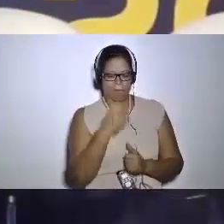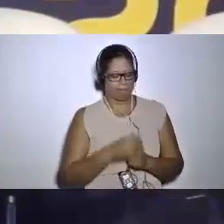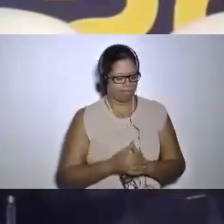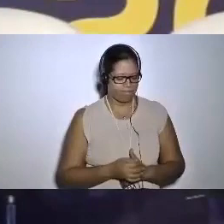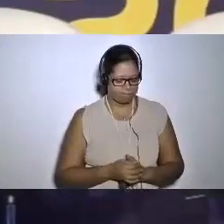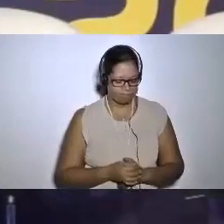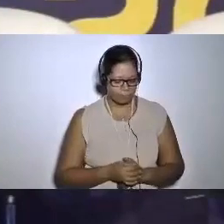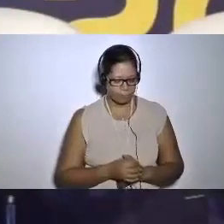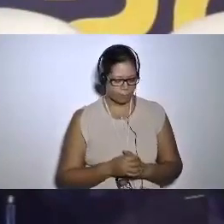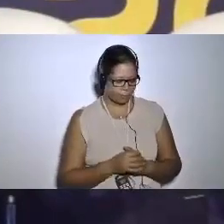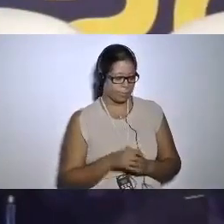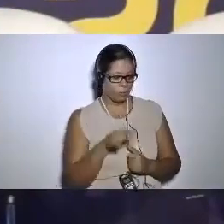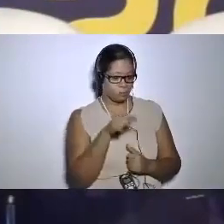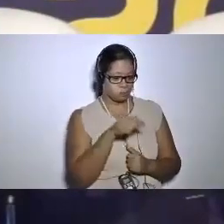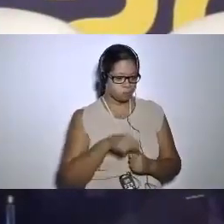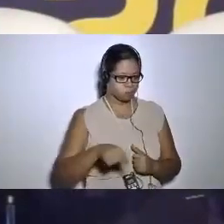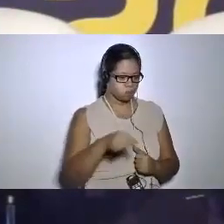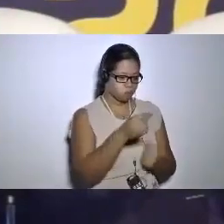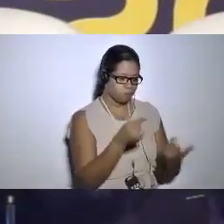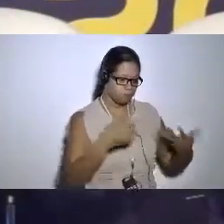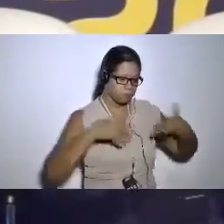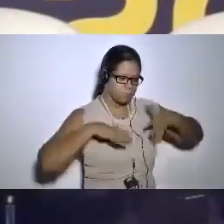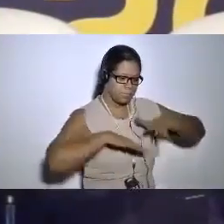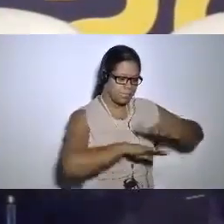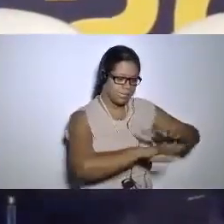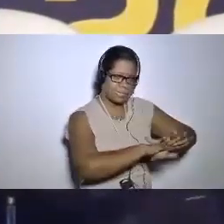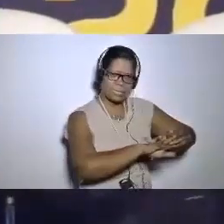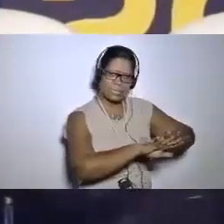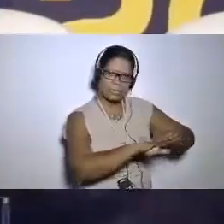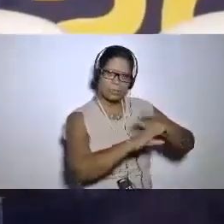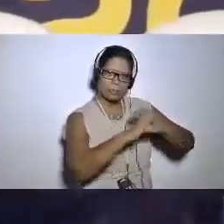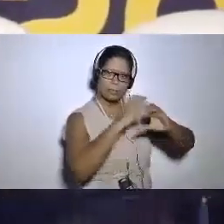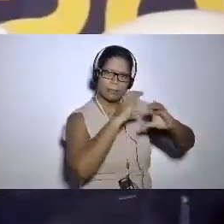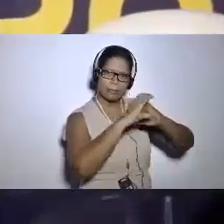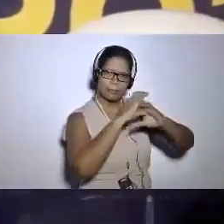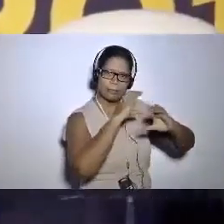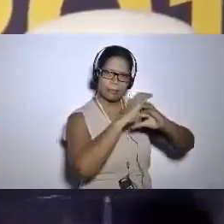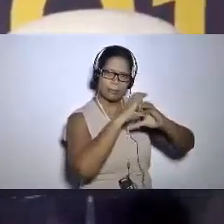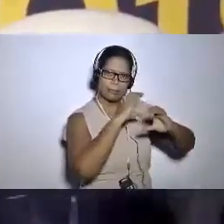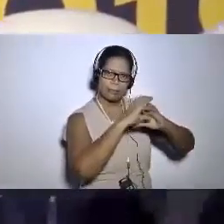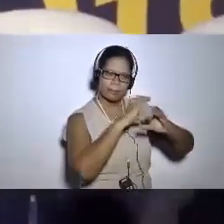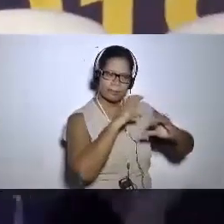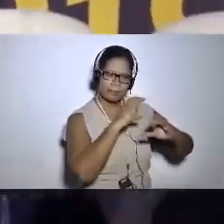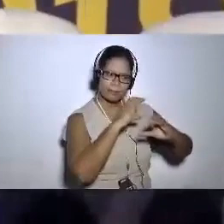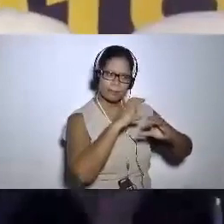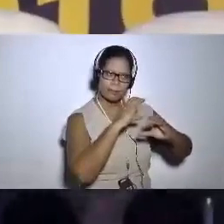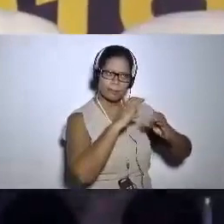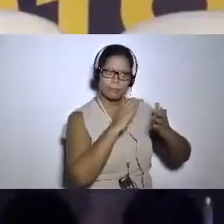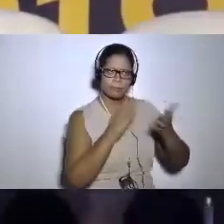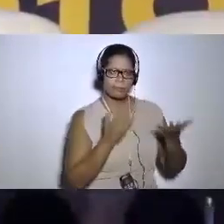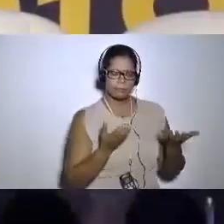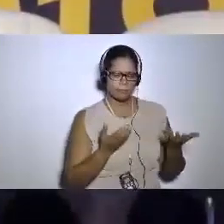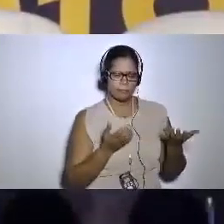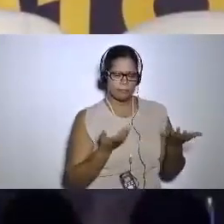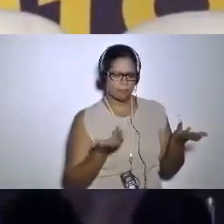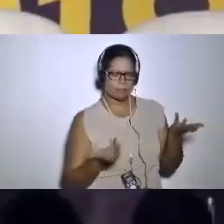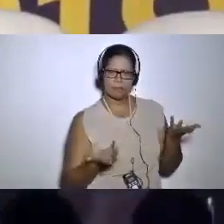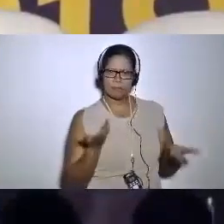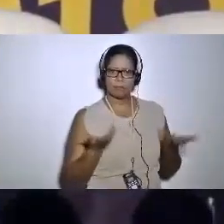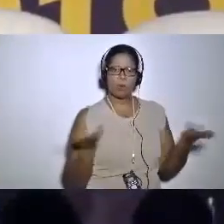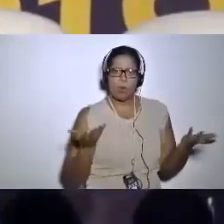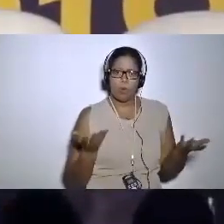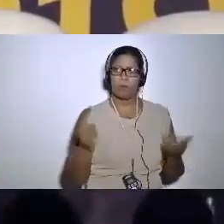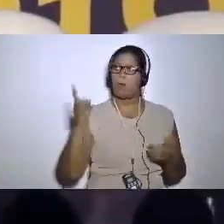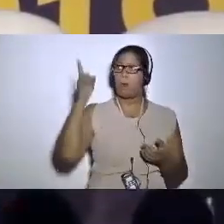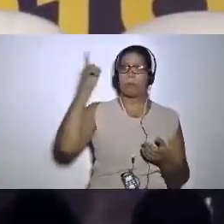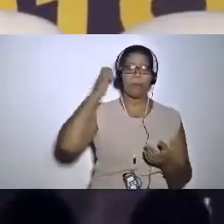primera parte, es la comunicar las redes. Yo he escuchado sobre las redes de comunicación,